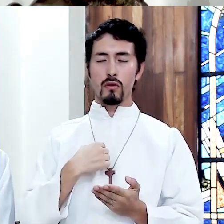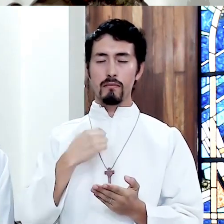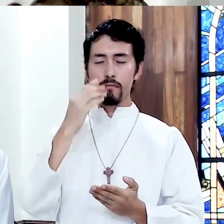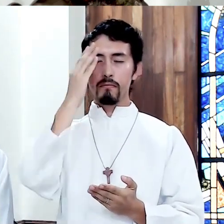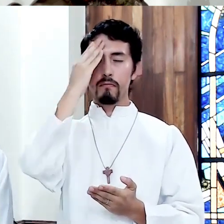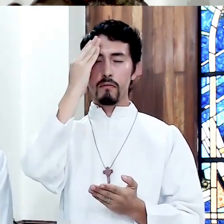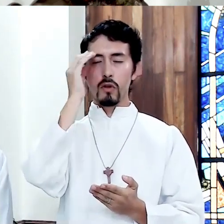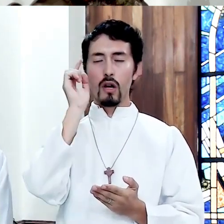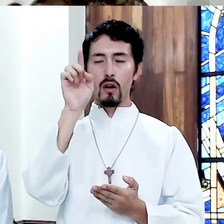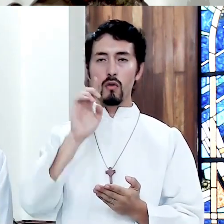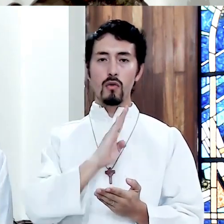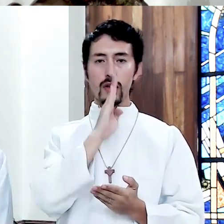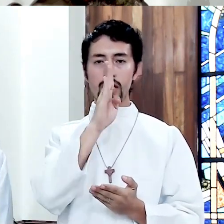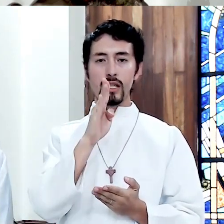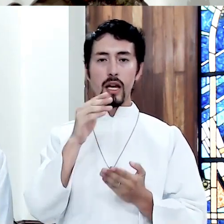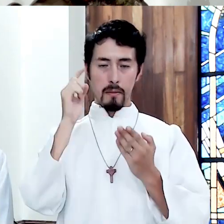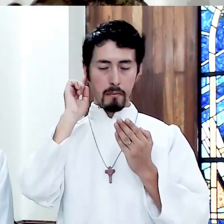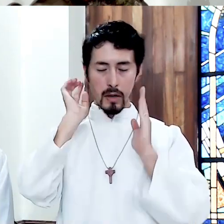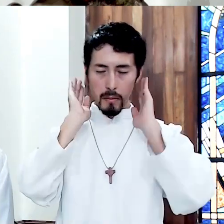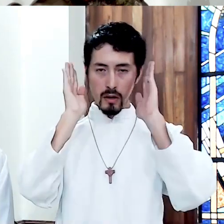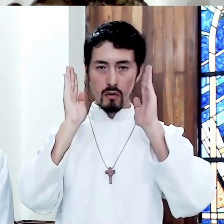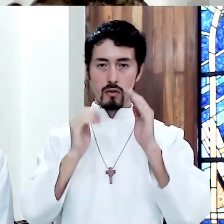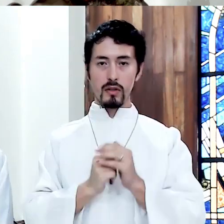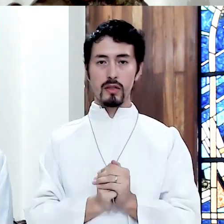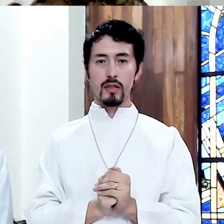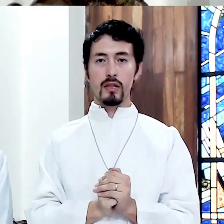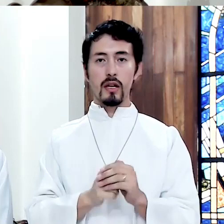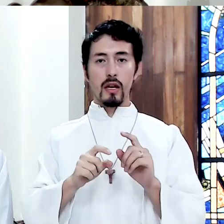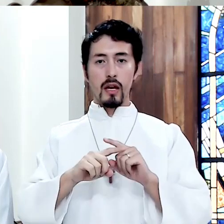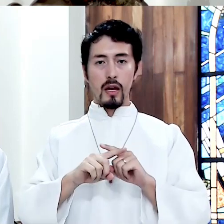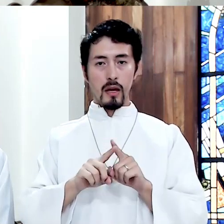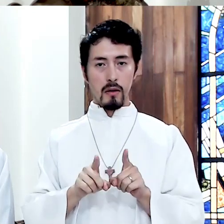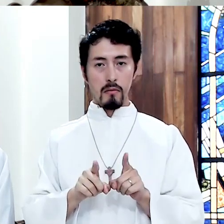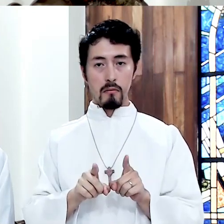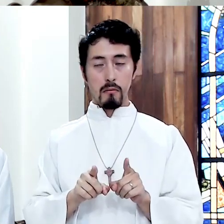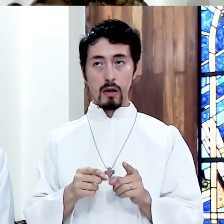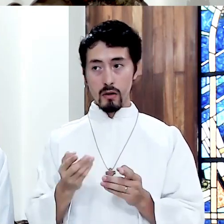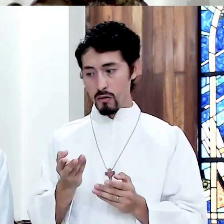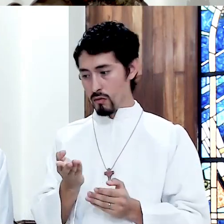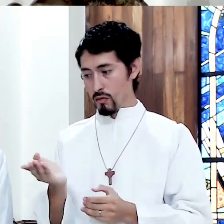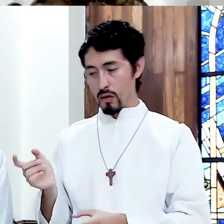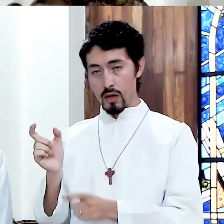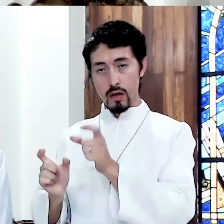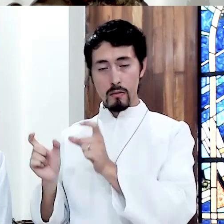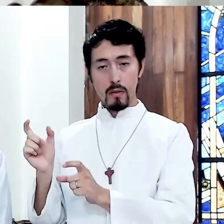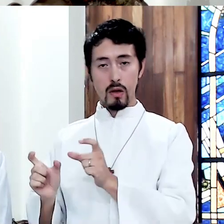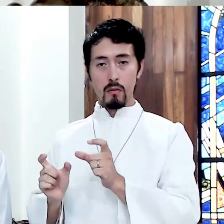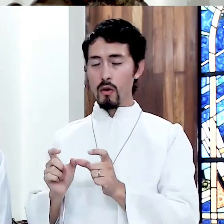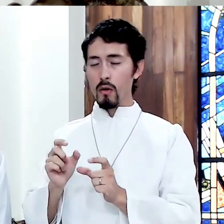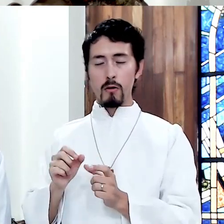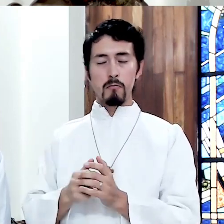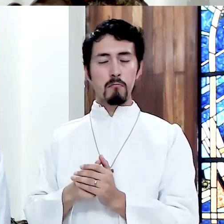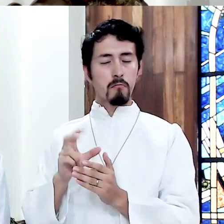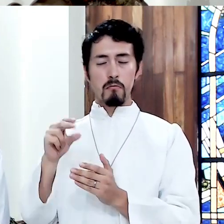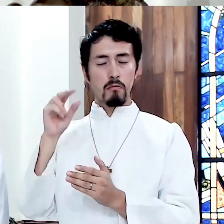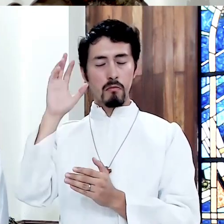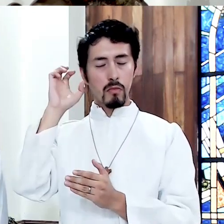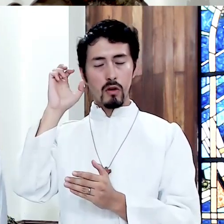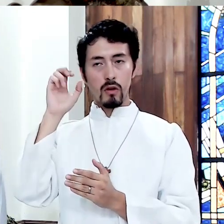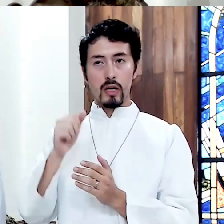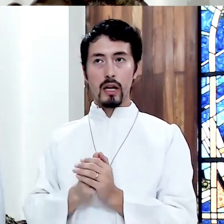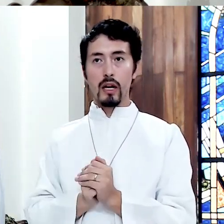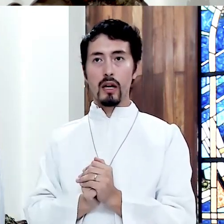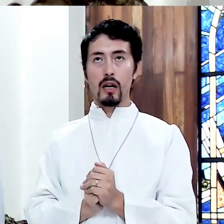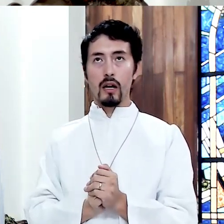escuchas, pero lo he dicho a causa de esta muchedumbre que me rodea, para que crean que tú me has